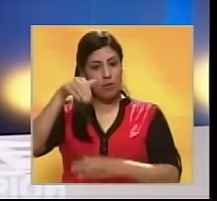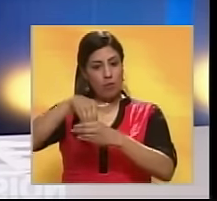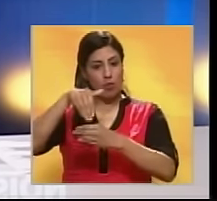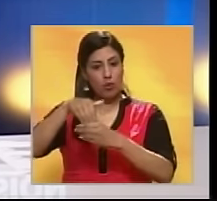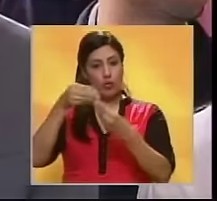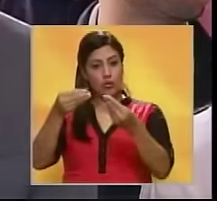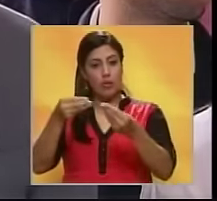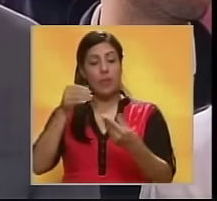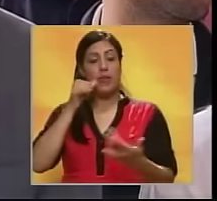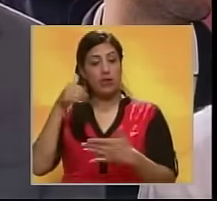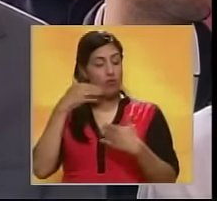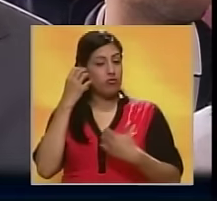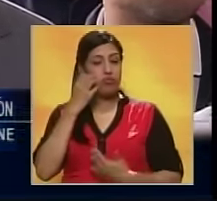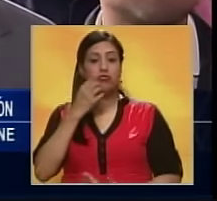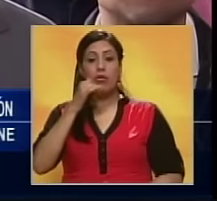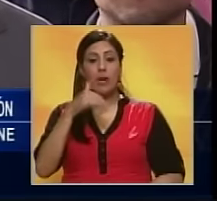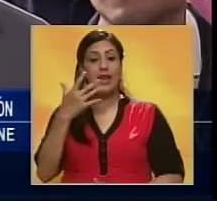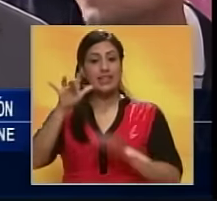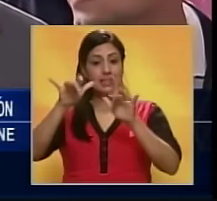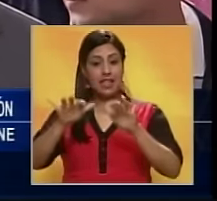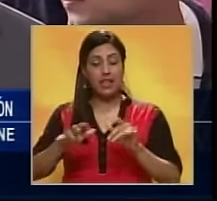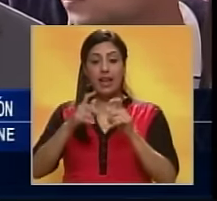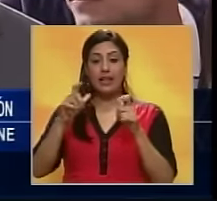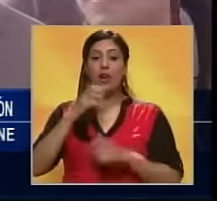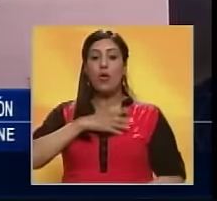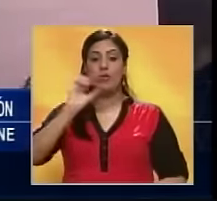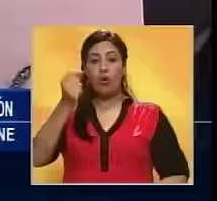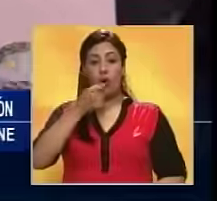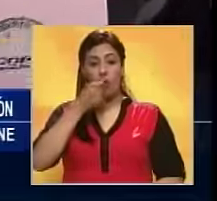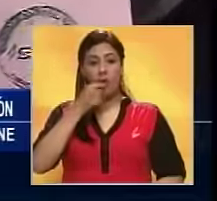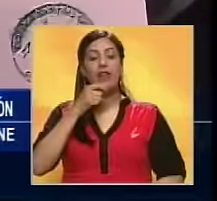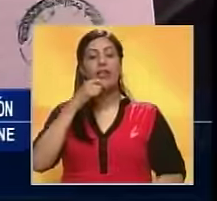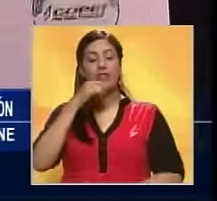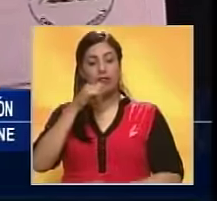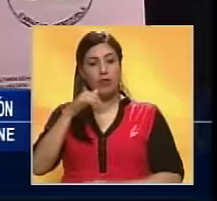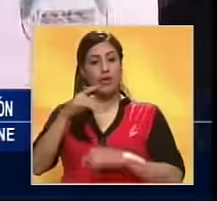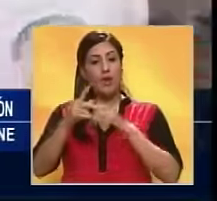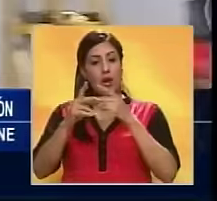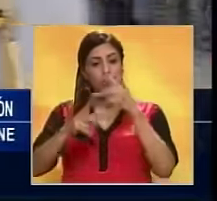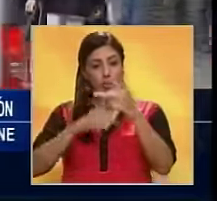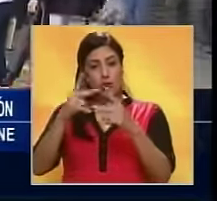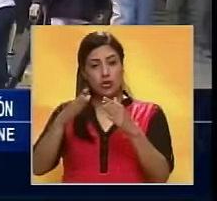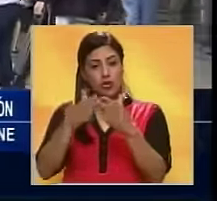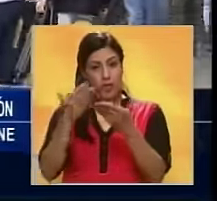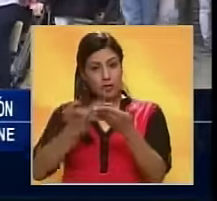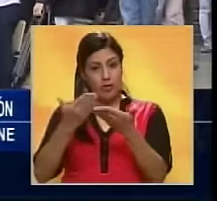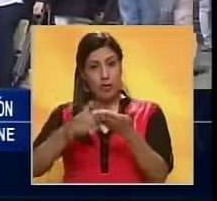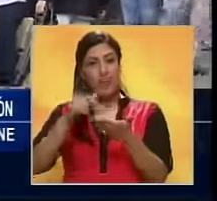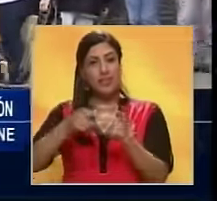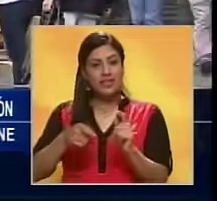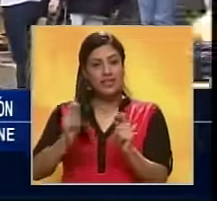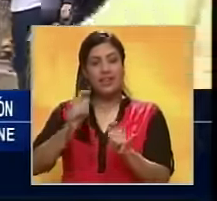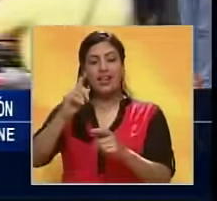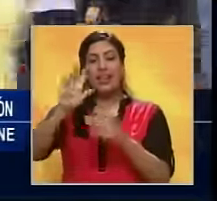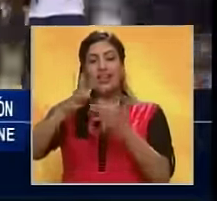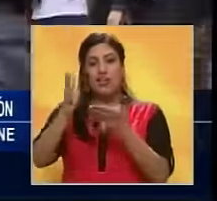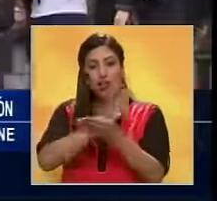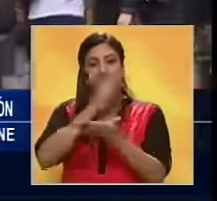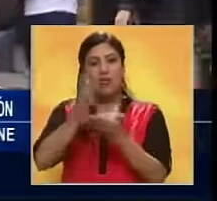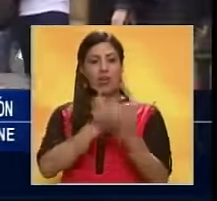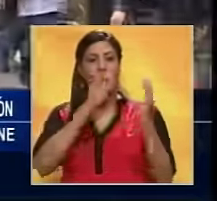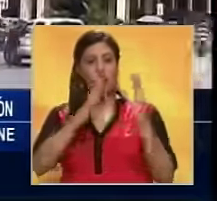Electoral. Robert García, secretario nacional de COPEI, insistió en que el proceso de renovación de nóminas pretende cancelar a